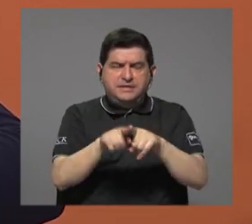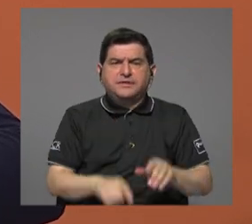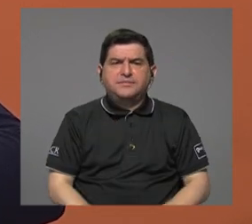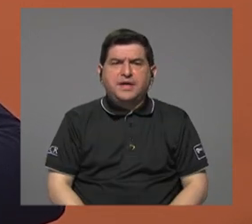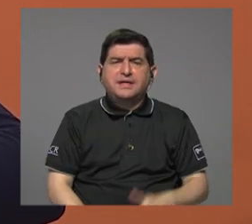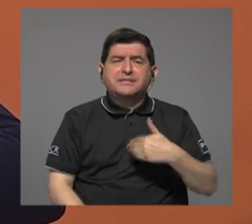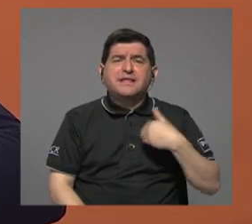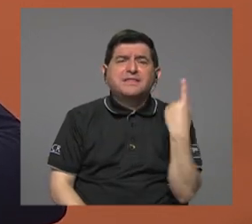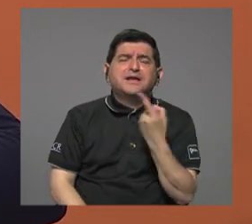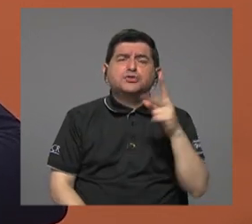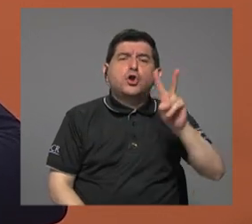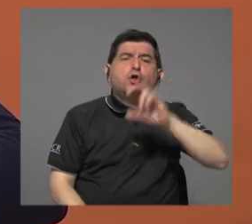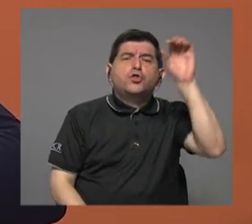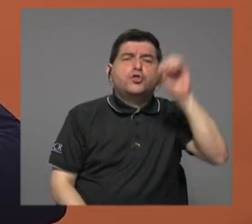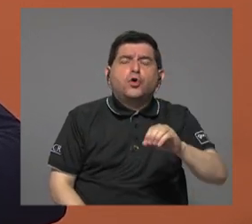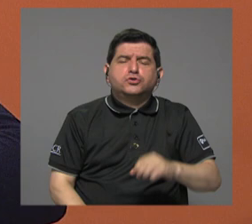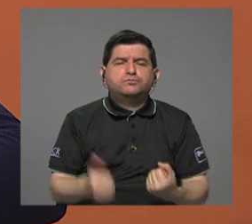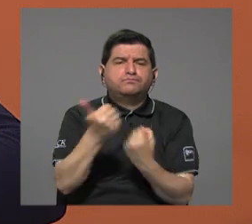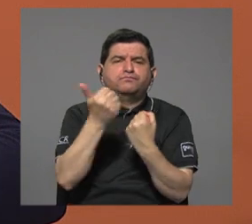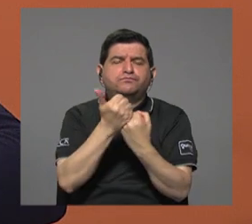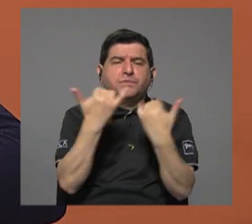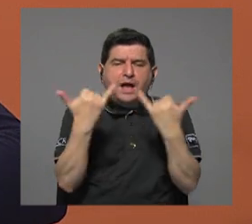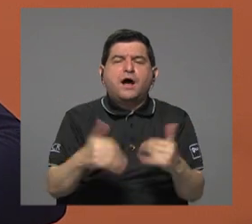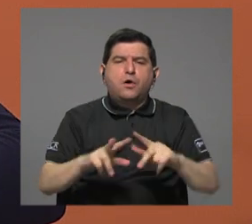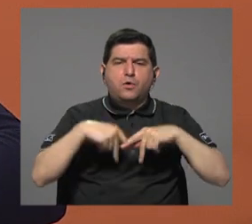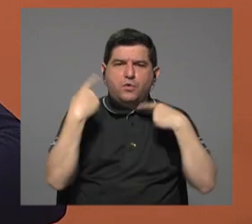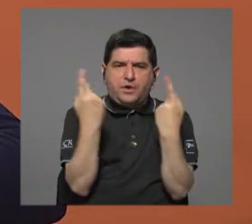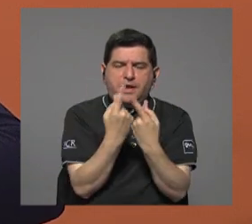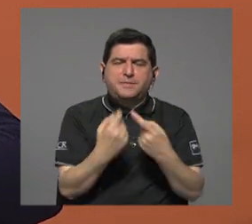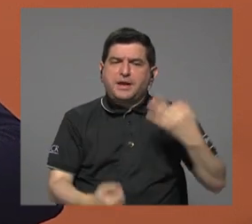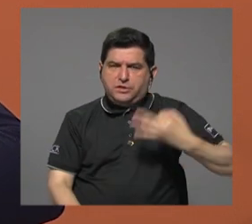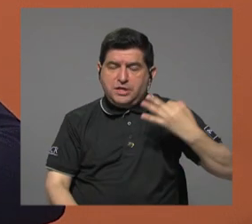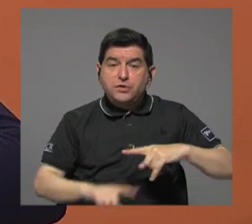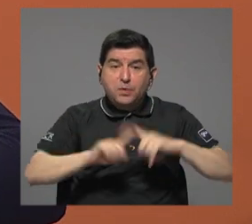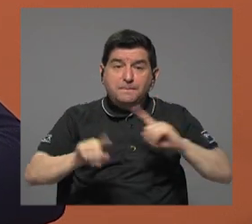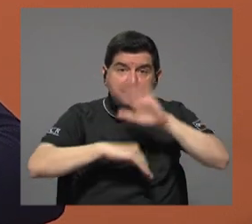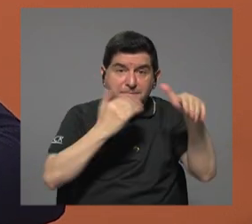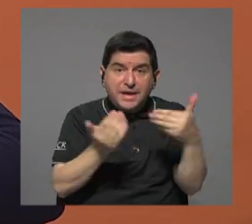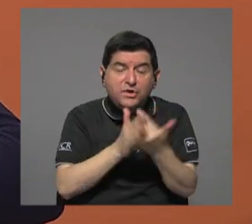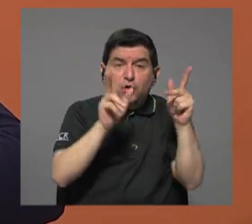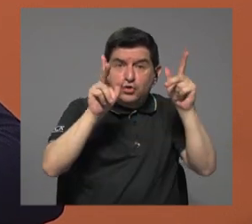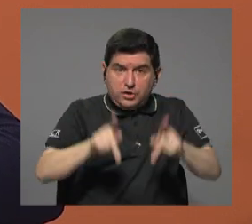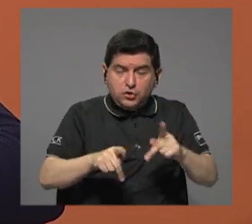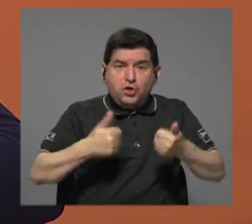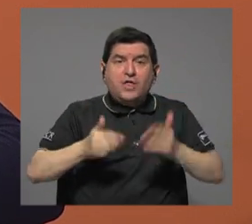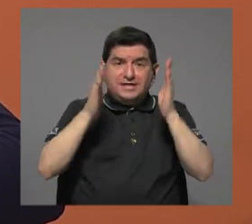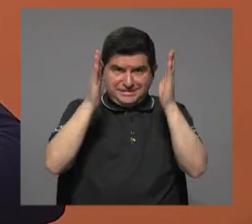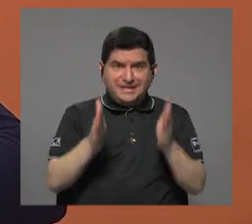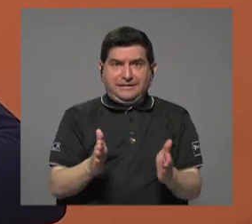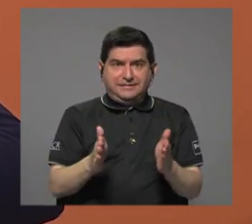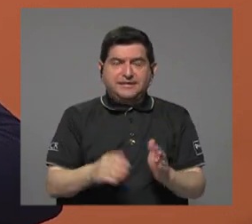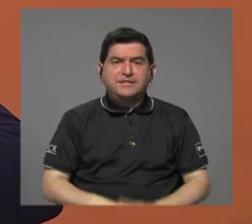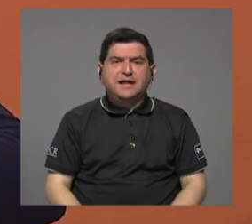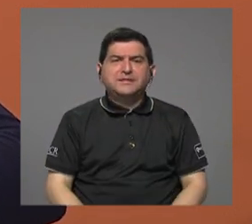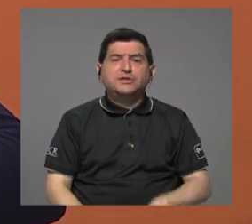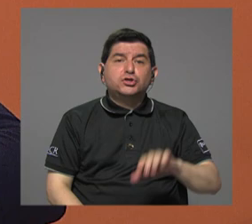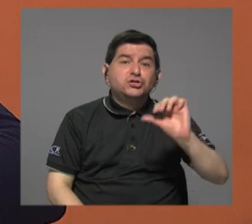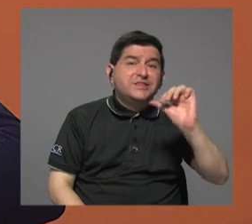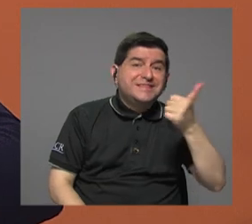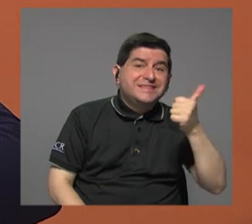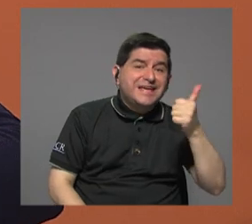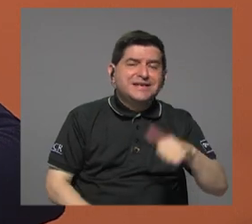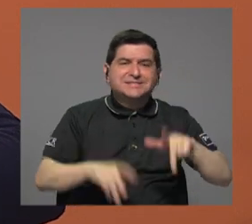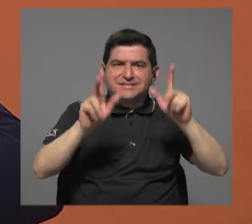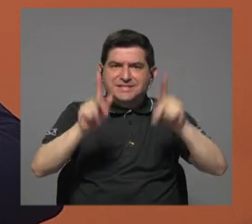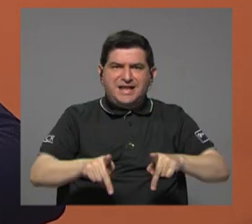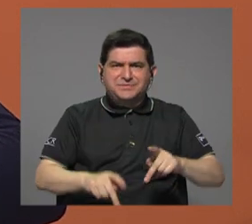recibiría apenas un 2% de simpatía en esta encuesta pero del total de personas candidatas y candidatos hay 10 que